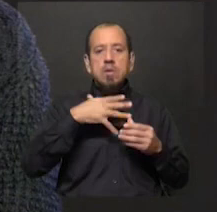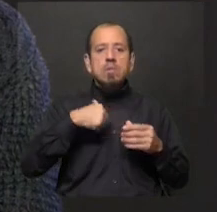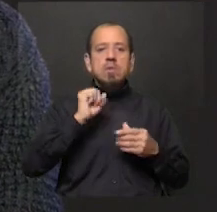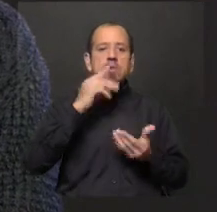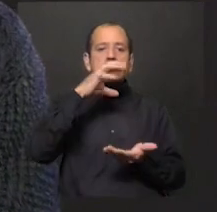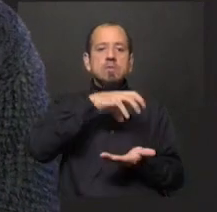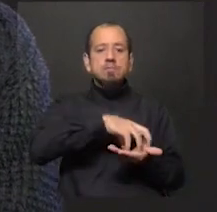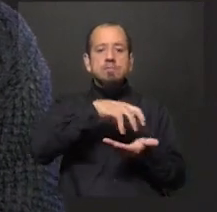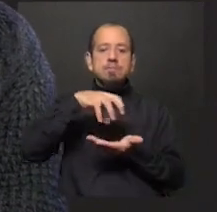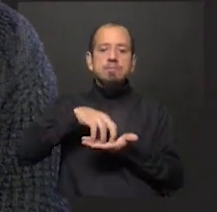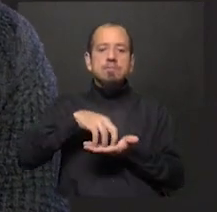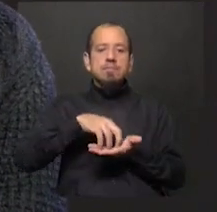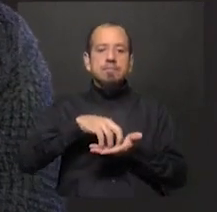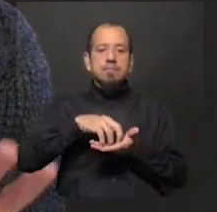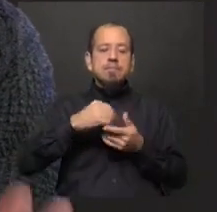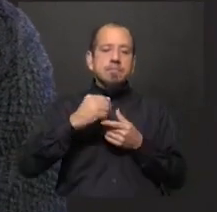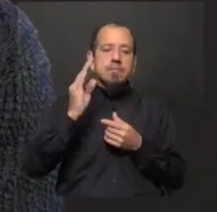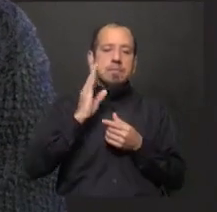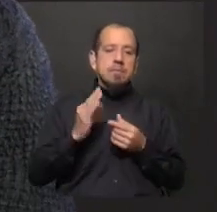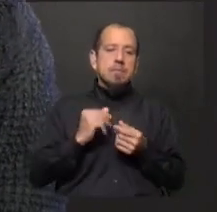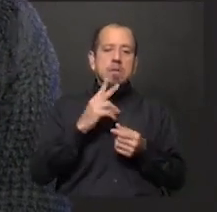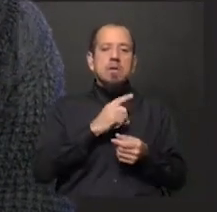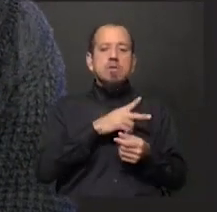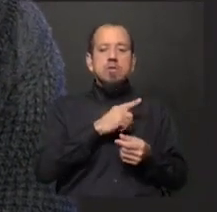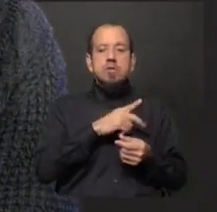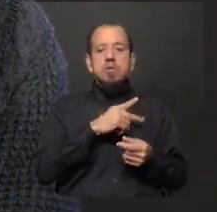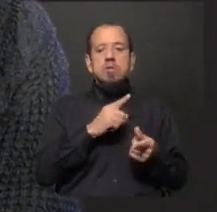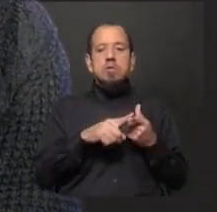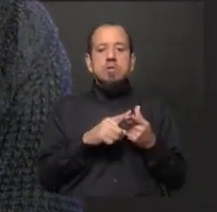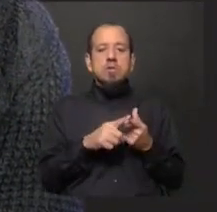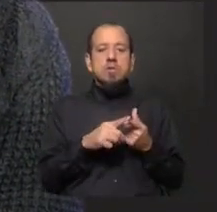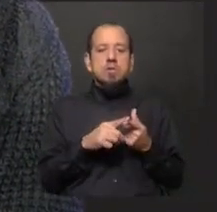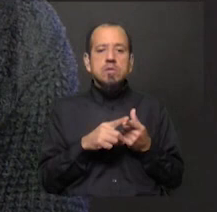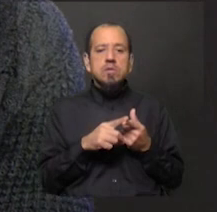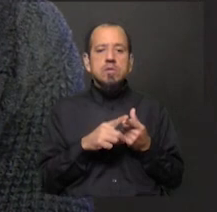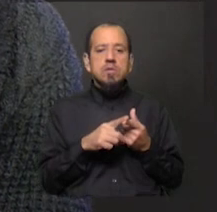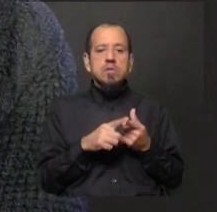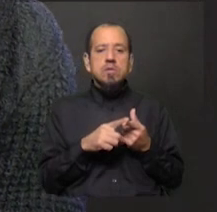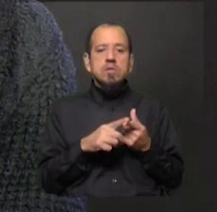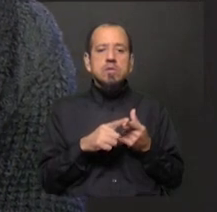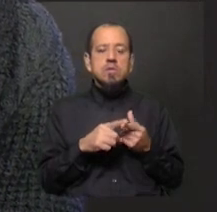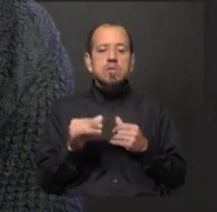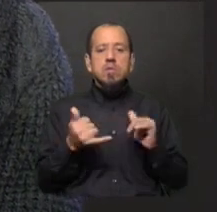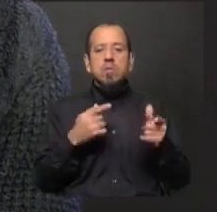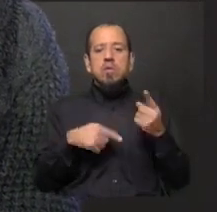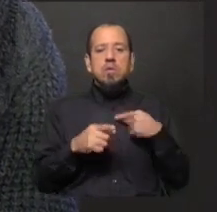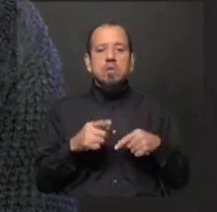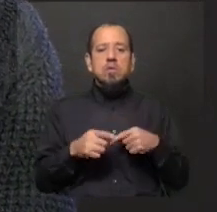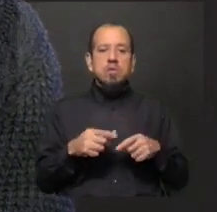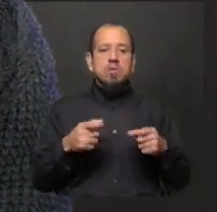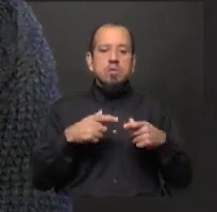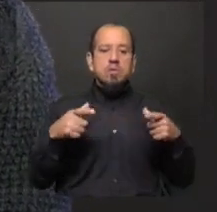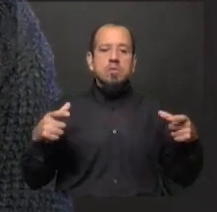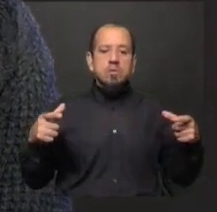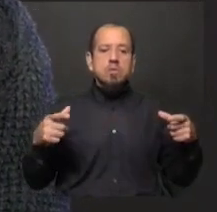de historietas nacionales Argentina brasileñas chilenas después no sé el sector de juegos es un sector que se pila